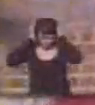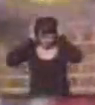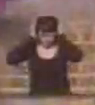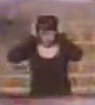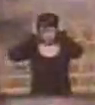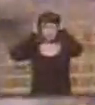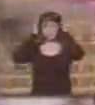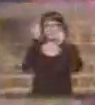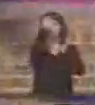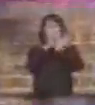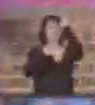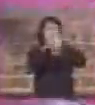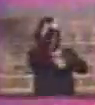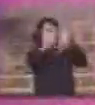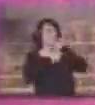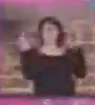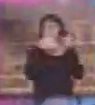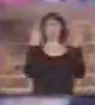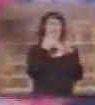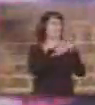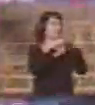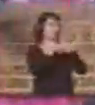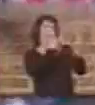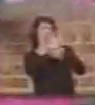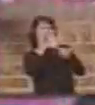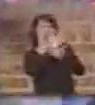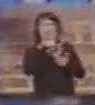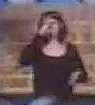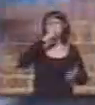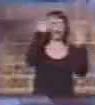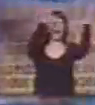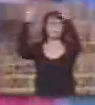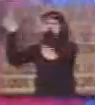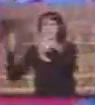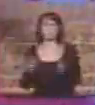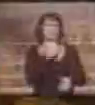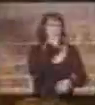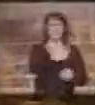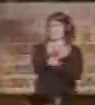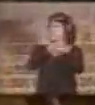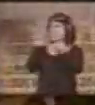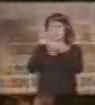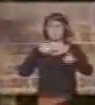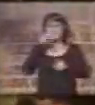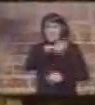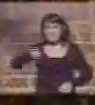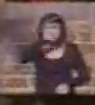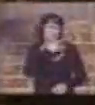Insultos a chicarreros sin gracia, sin ironía. Buscando el aplauso fácil, no habrá bien de obletrista.